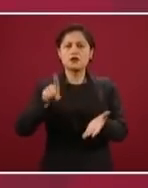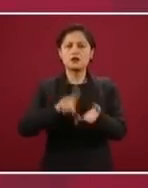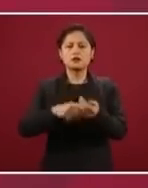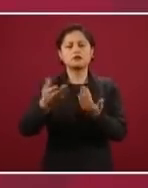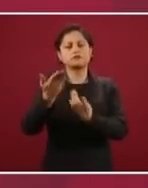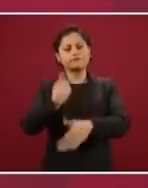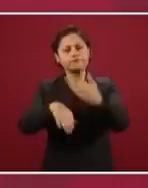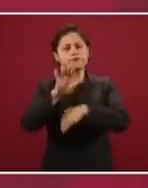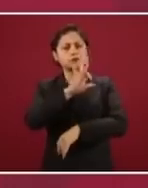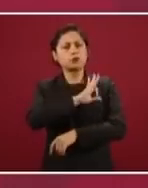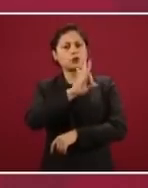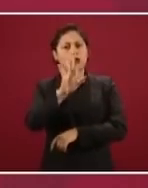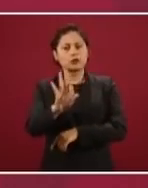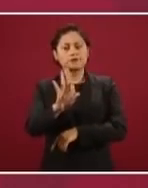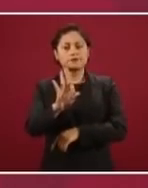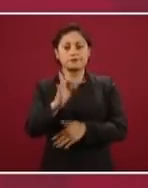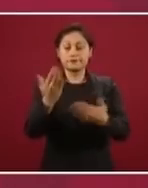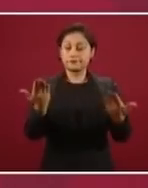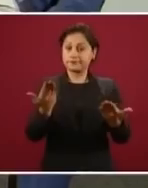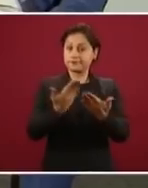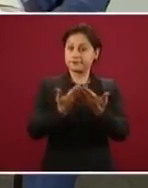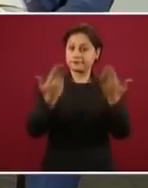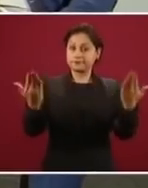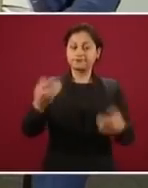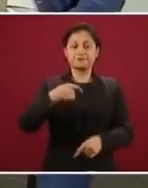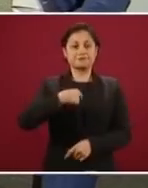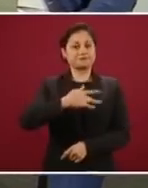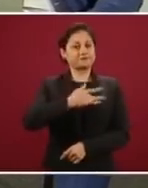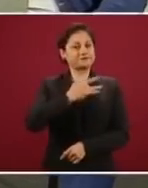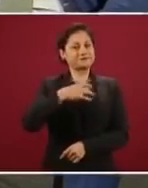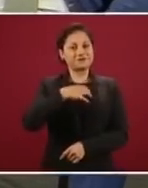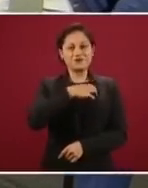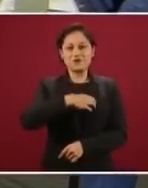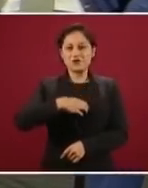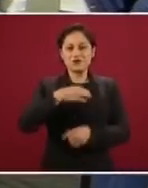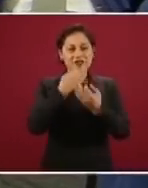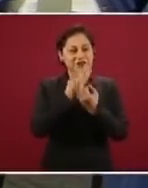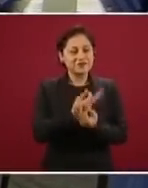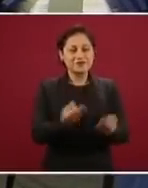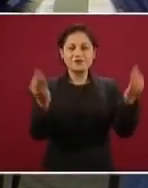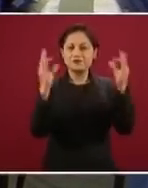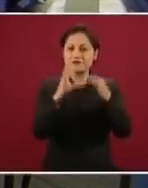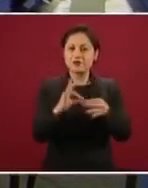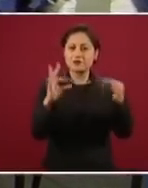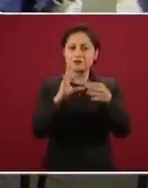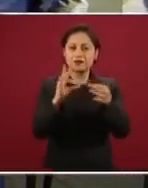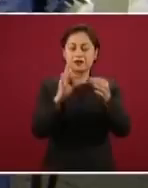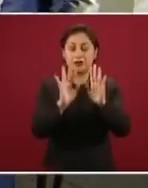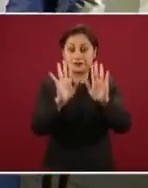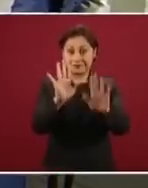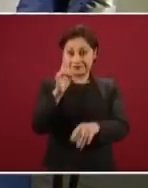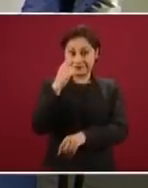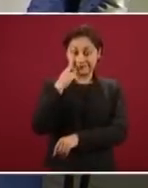el poder informar al pueblo de méxico que esta empresa